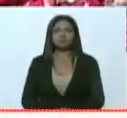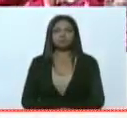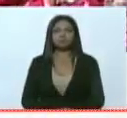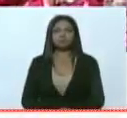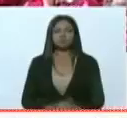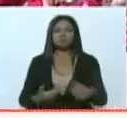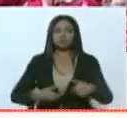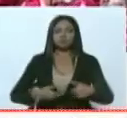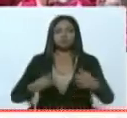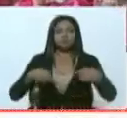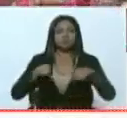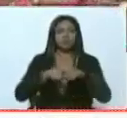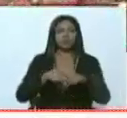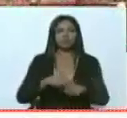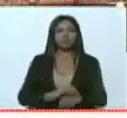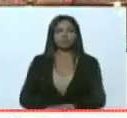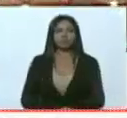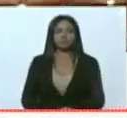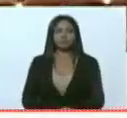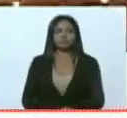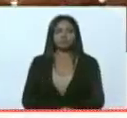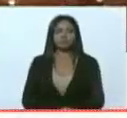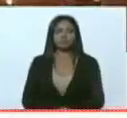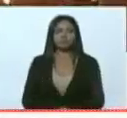Insisto mucho.